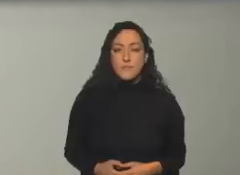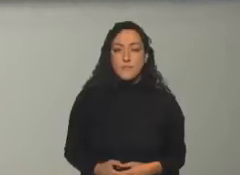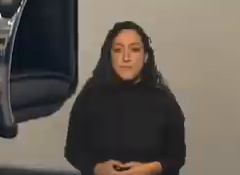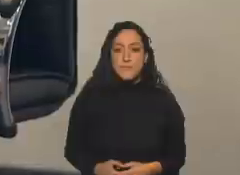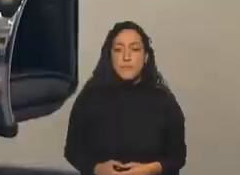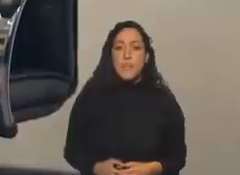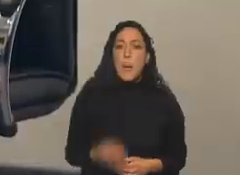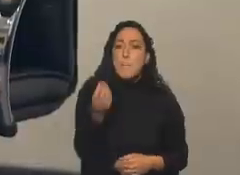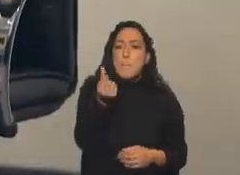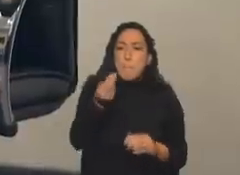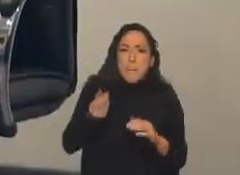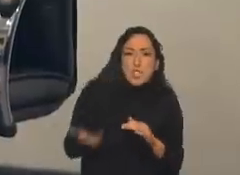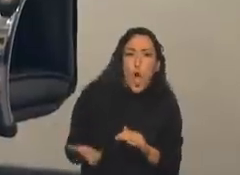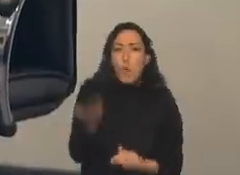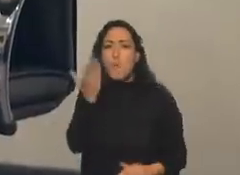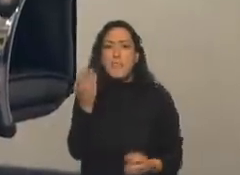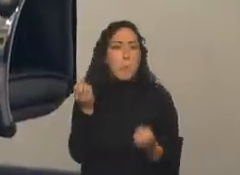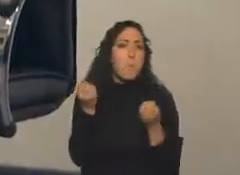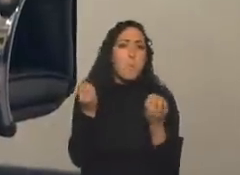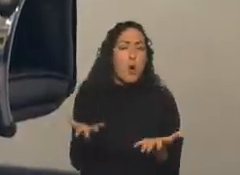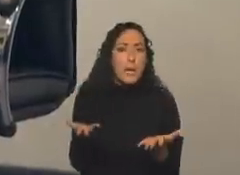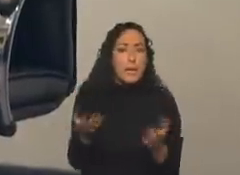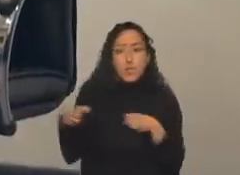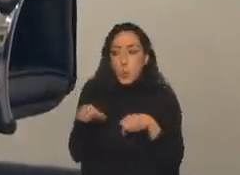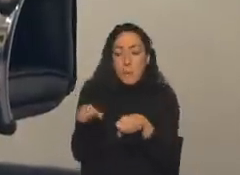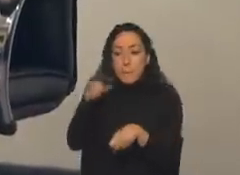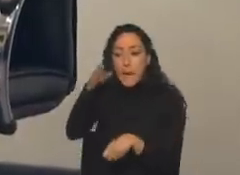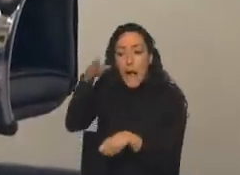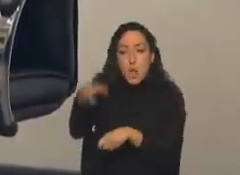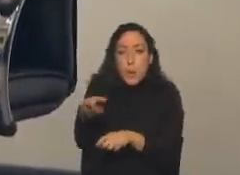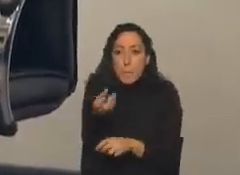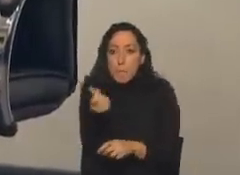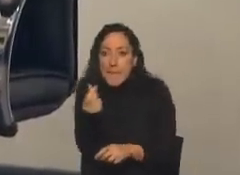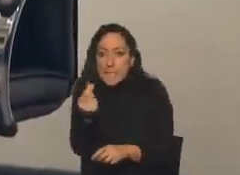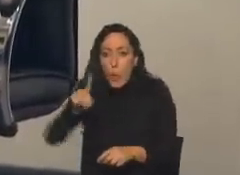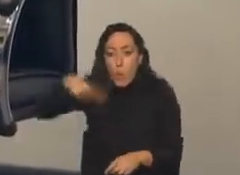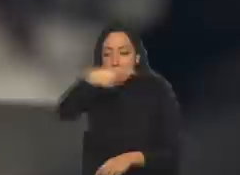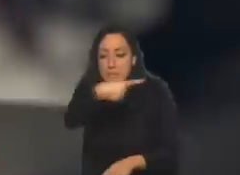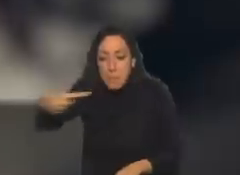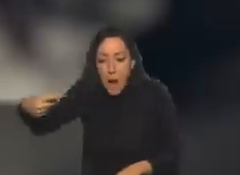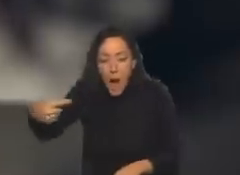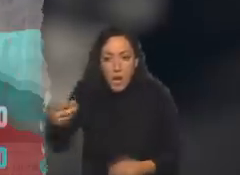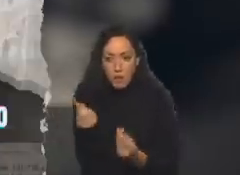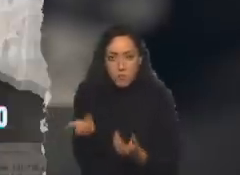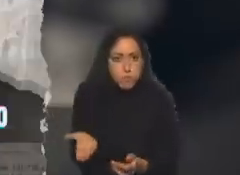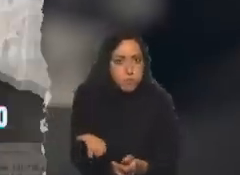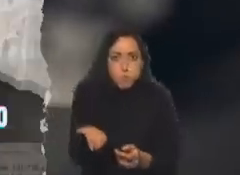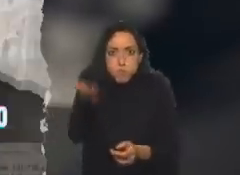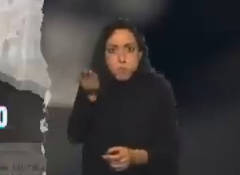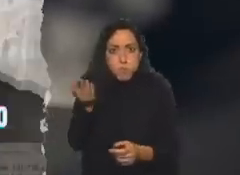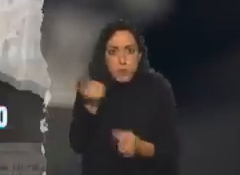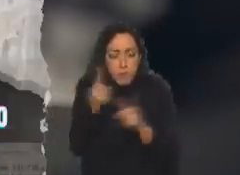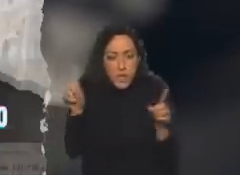¿Por qué aumentan los precios en Argentina? ¿Por qué vamos al supermercado y hay un precio y a la semana siguiente otro? En realidad la gente tiene que